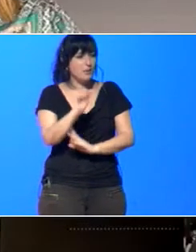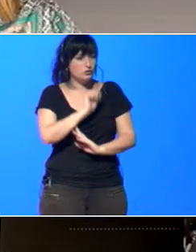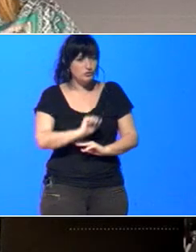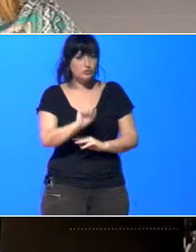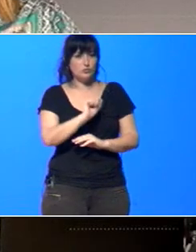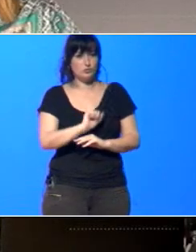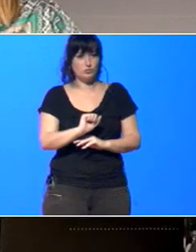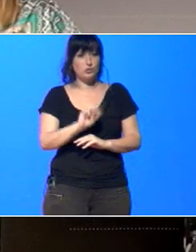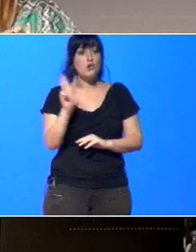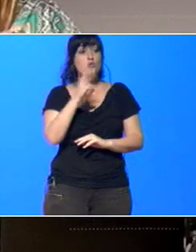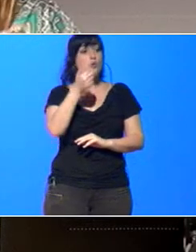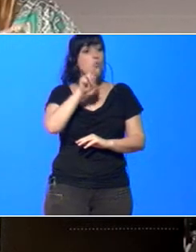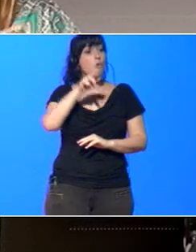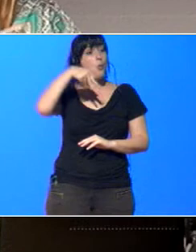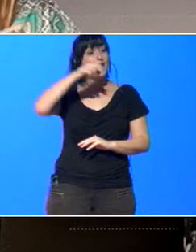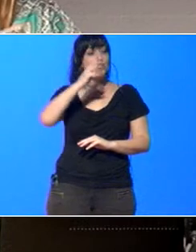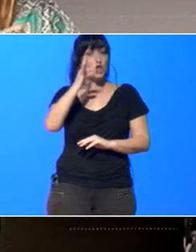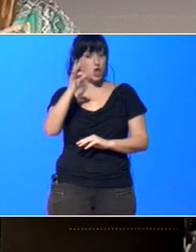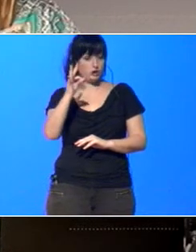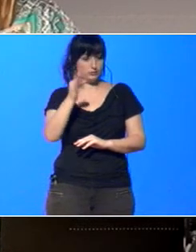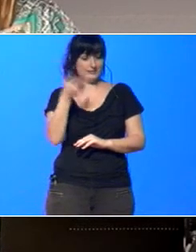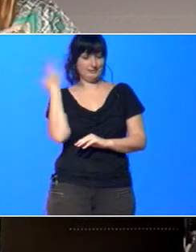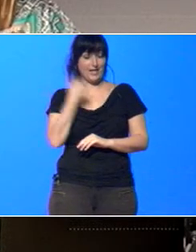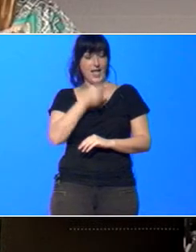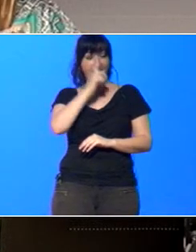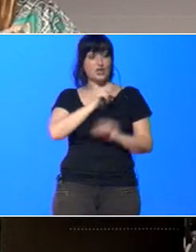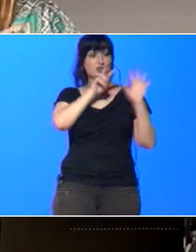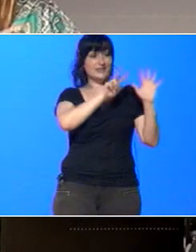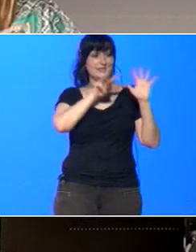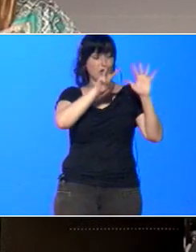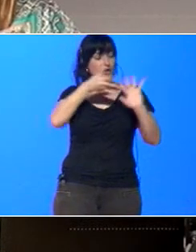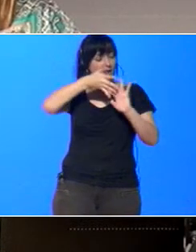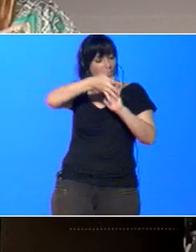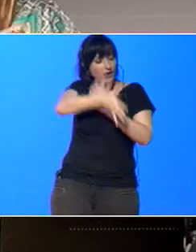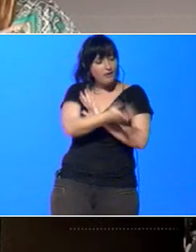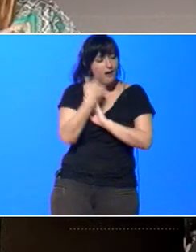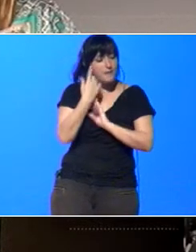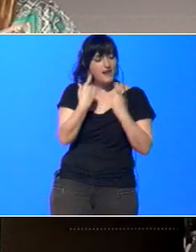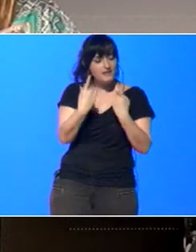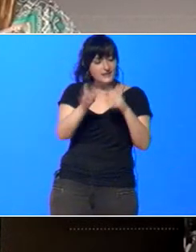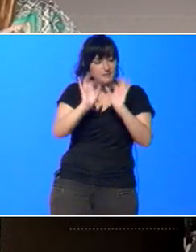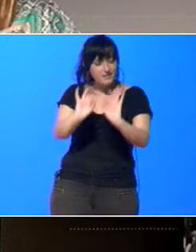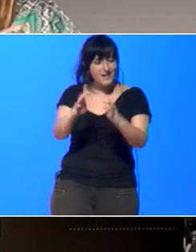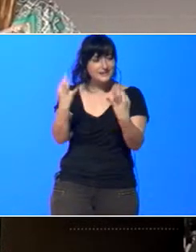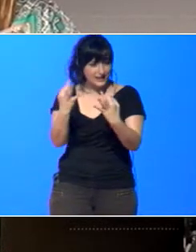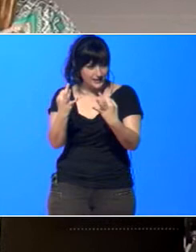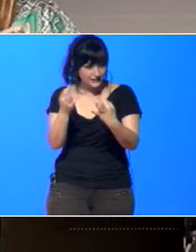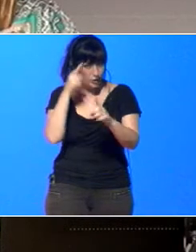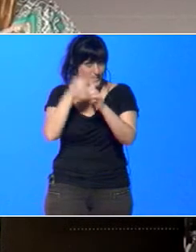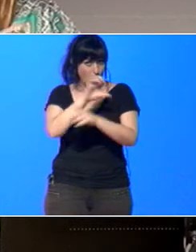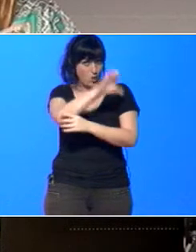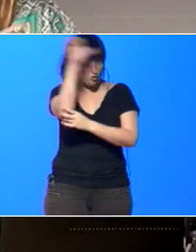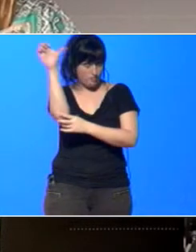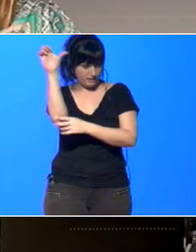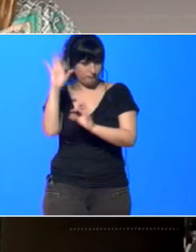Warnock, la que describió en el año 78 necesidades educativas especiales, hace un estudio en el 86 para comunidades europeas y dice,